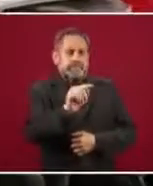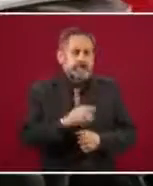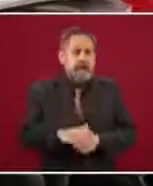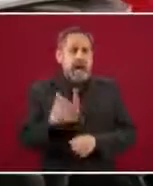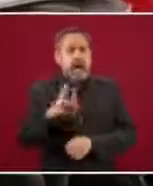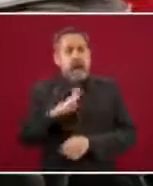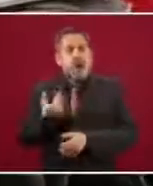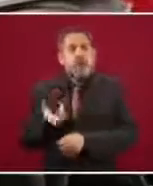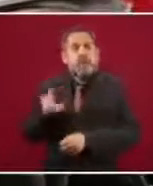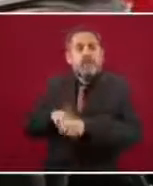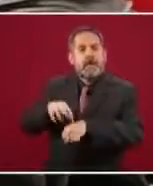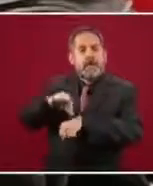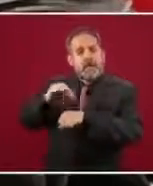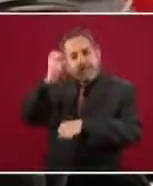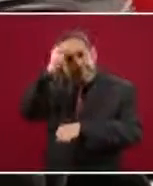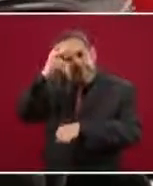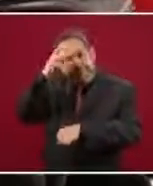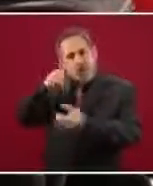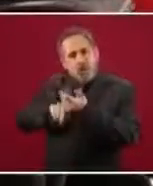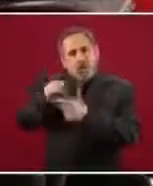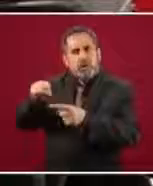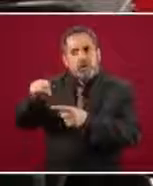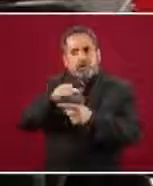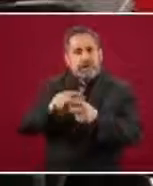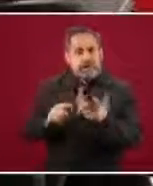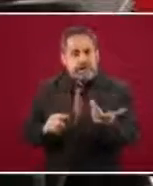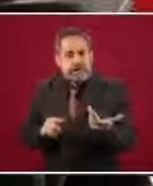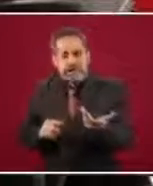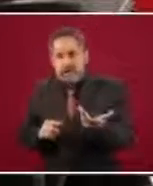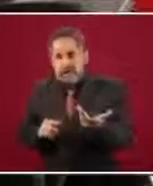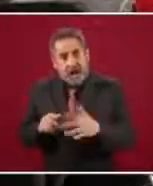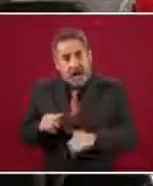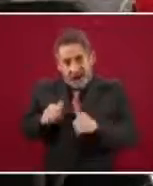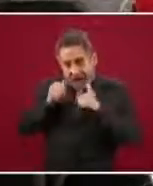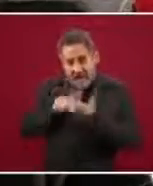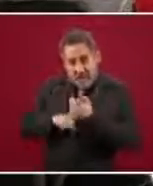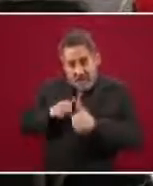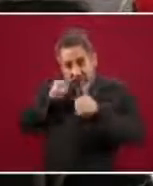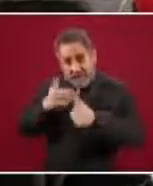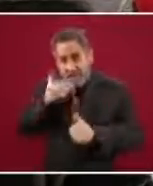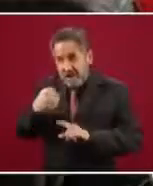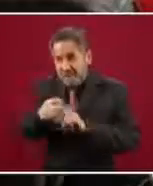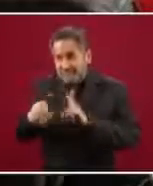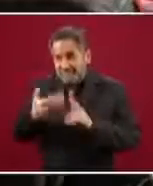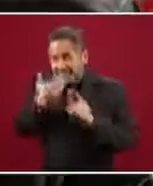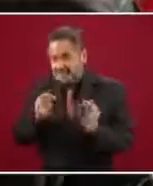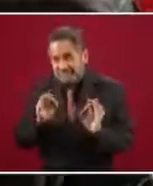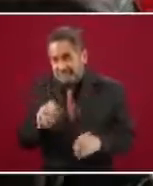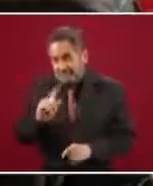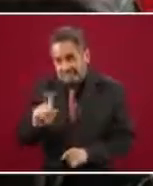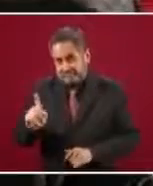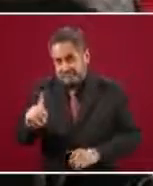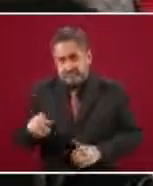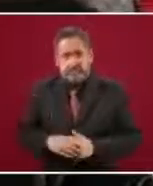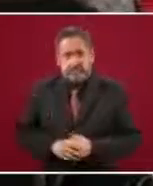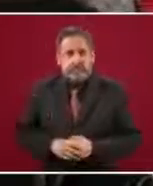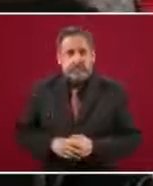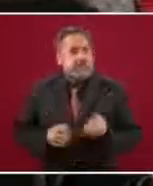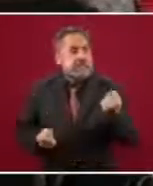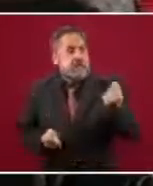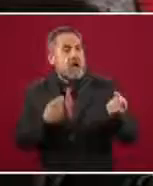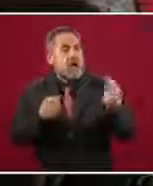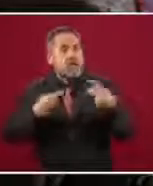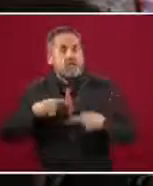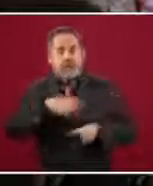hospitales psiquiátricos, que además algunos de ellos no están bien atendidos. La persona o las personas